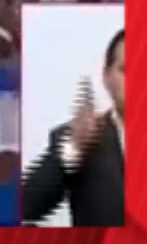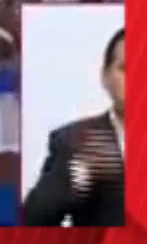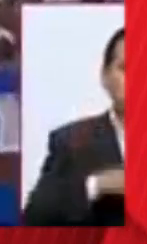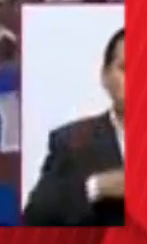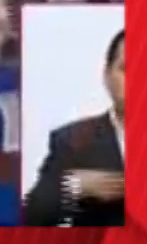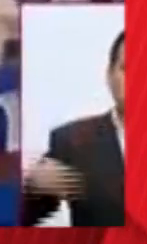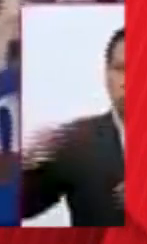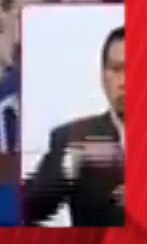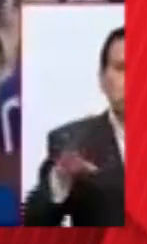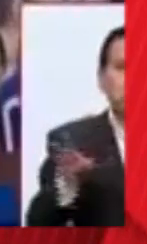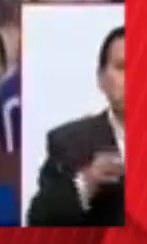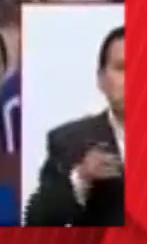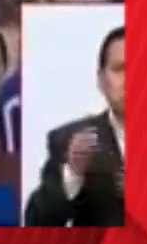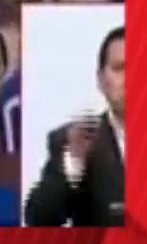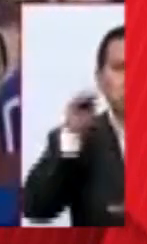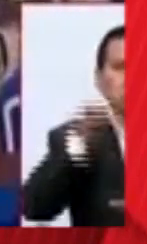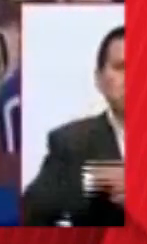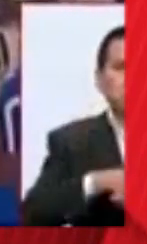los ampliados